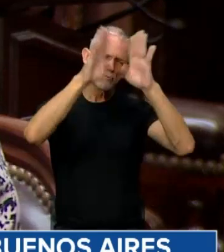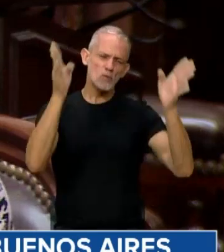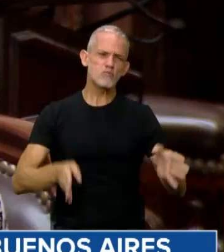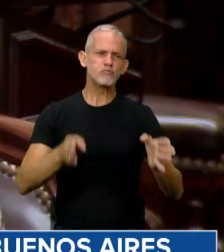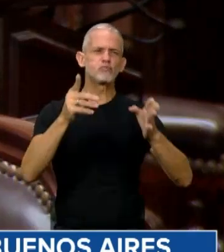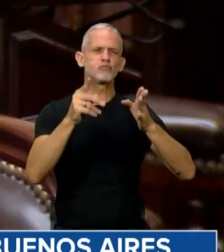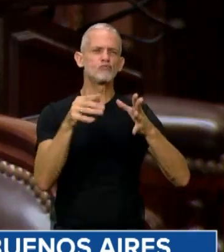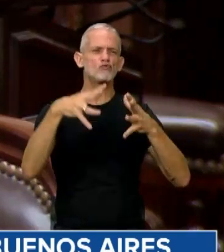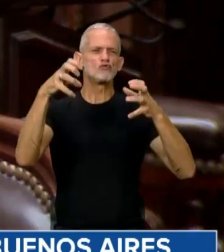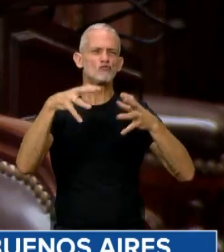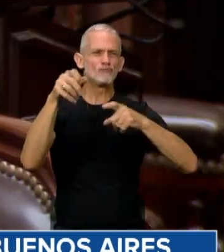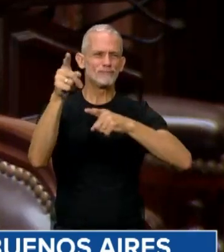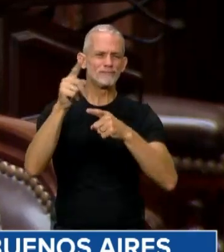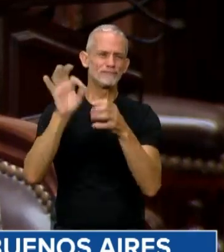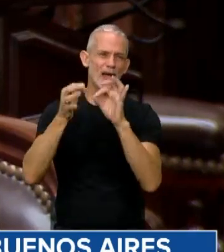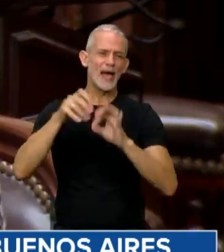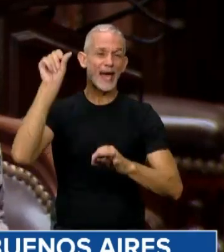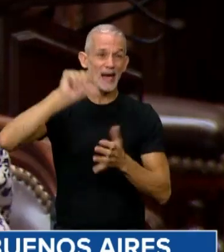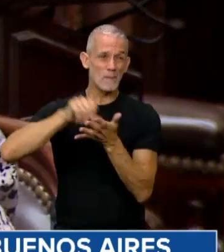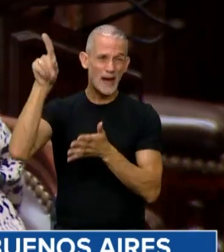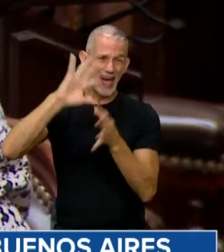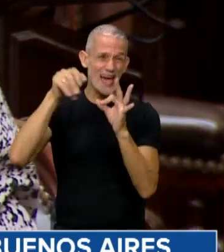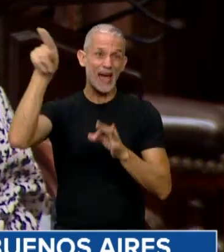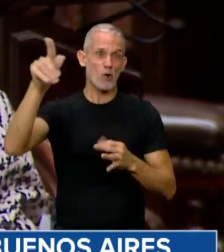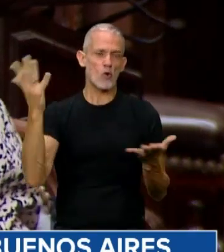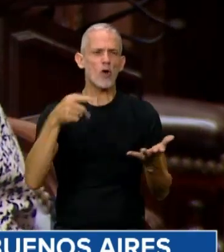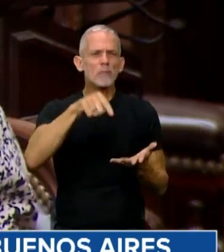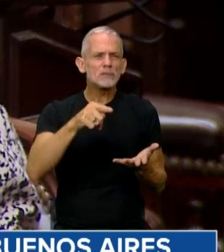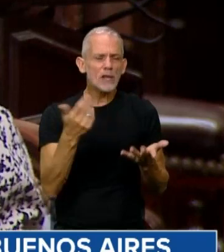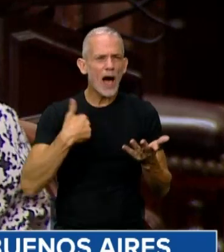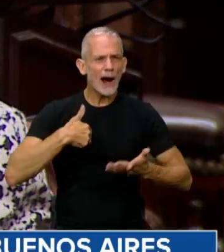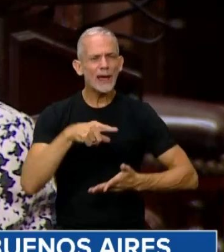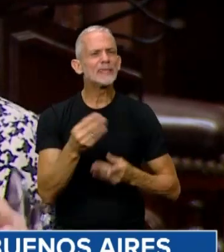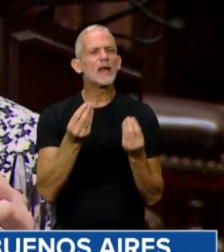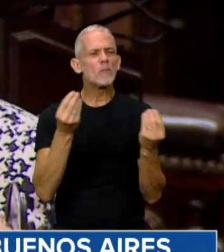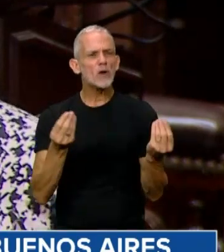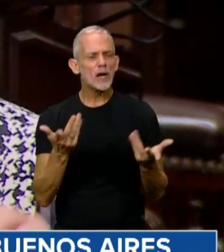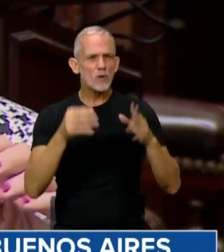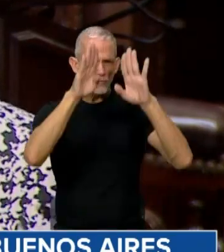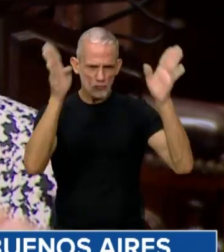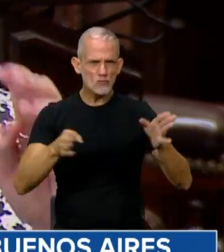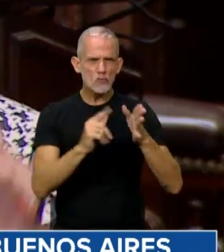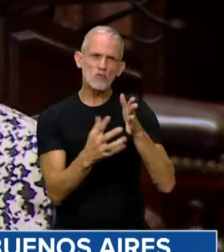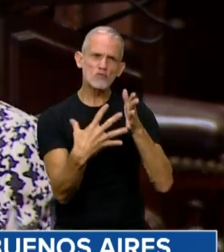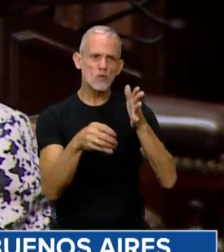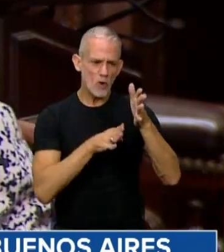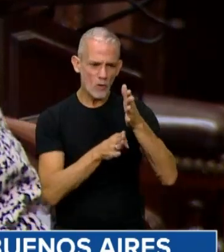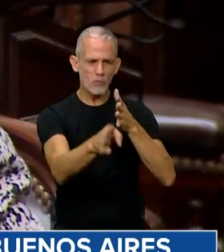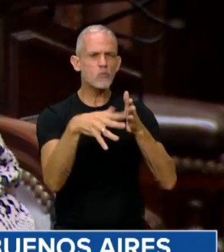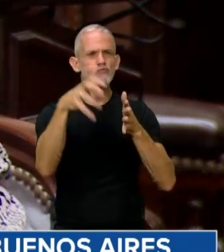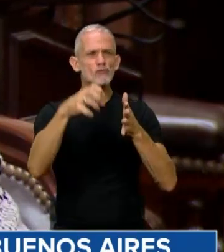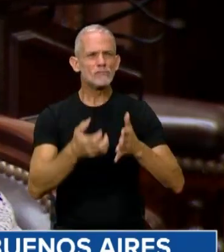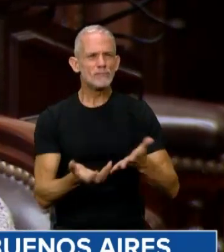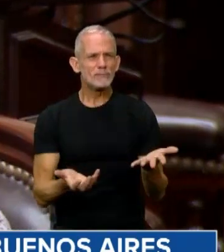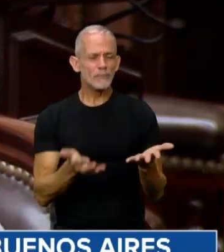alta tecnología que tienen en los países de Europa y por qué no pensar entonces en hacer nosotros las inversiones necesarias para contar con